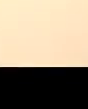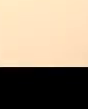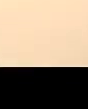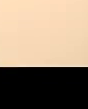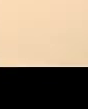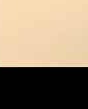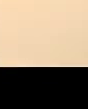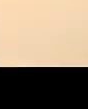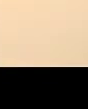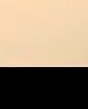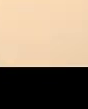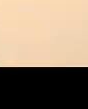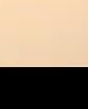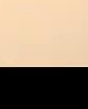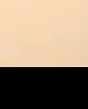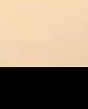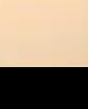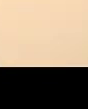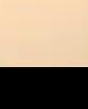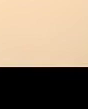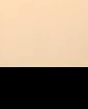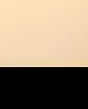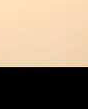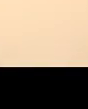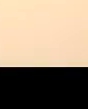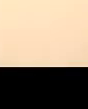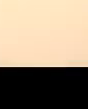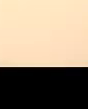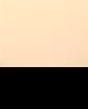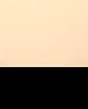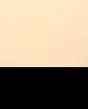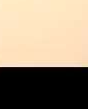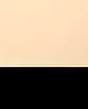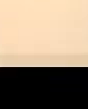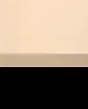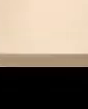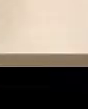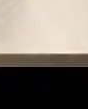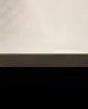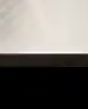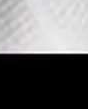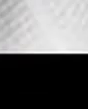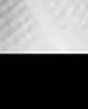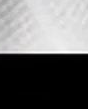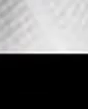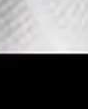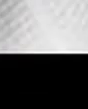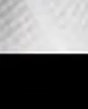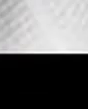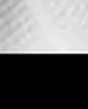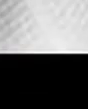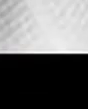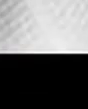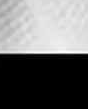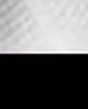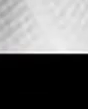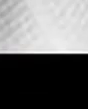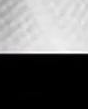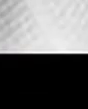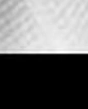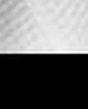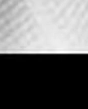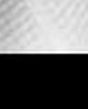son socios del sistema y tal. Hemos hecho una serie de cosas a lo largo del tiempo. Yo